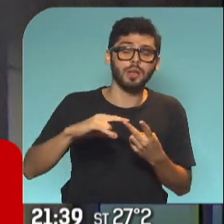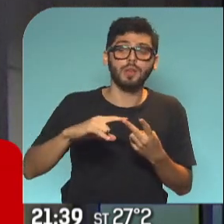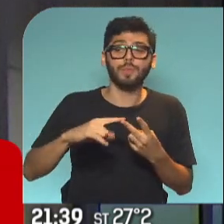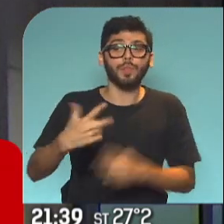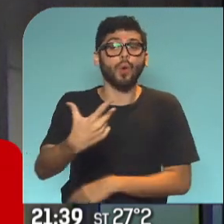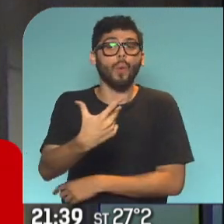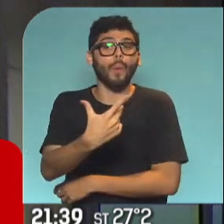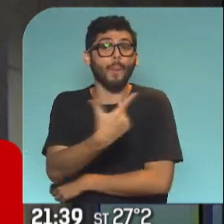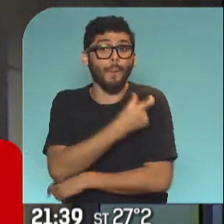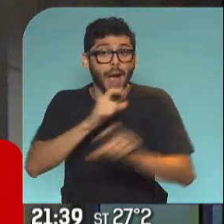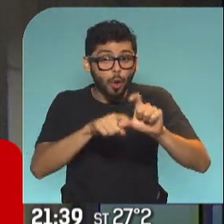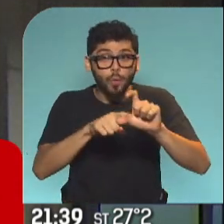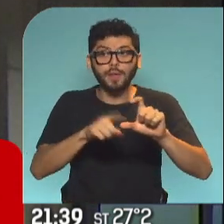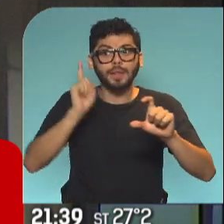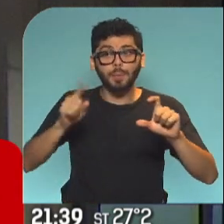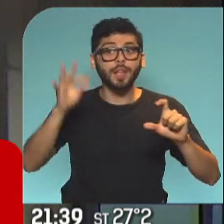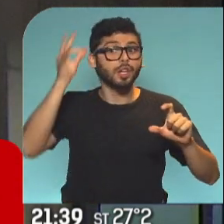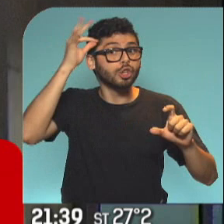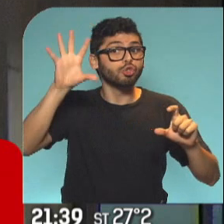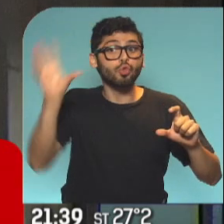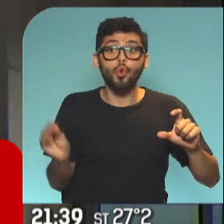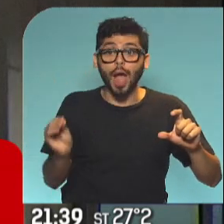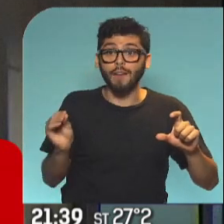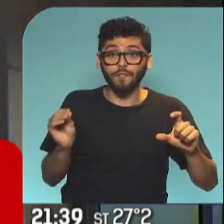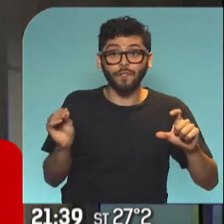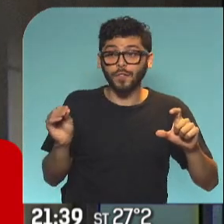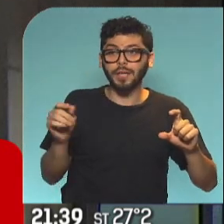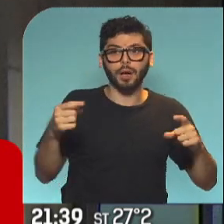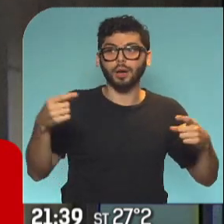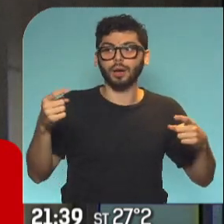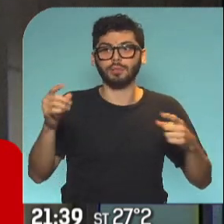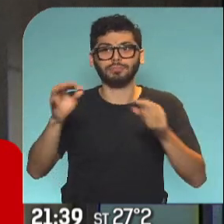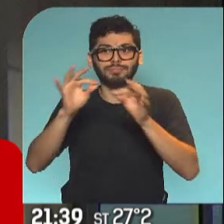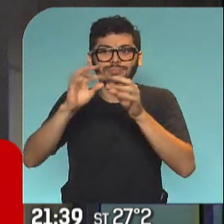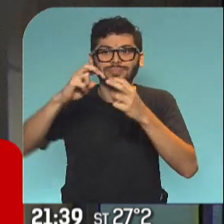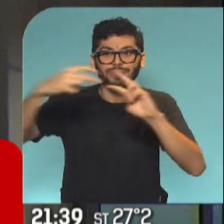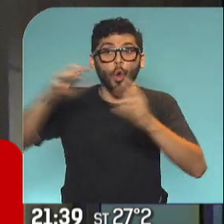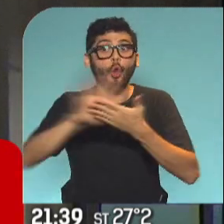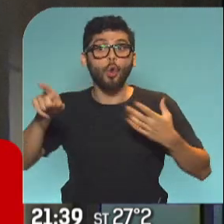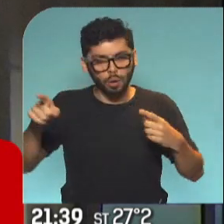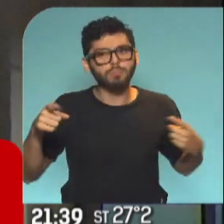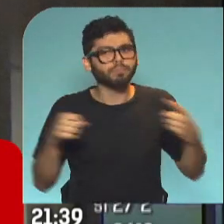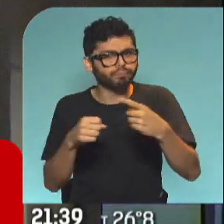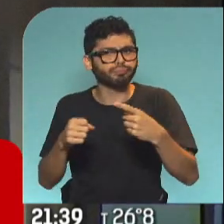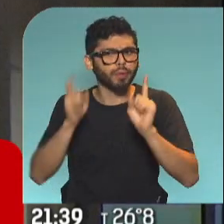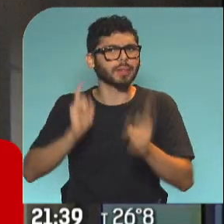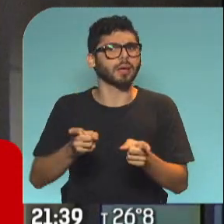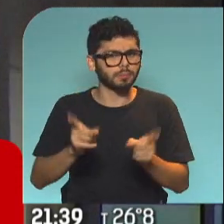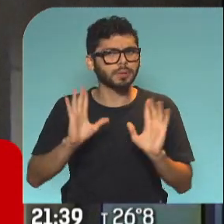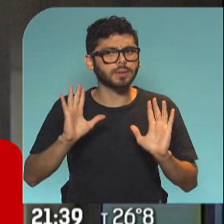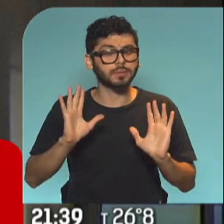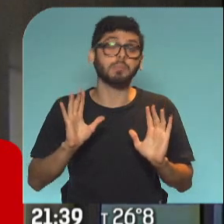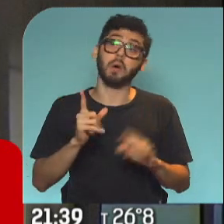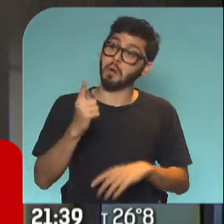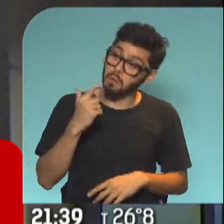variante sudafricana del COVID-19. Esta es una de las particularidades de esta vacuna que hoy estamos recibiendo en Argentina. Quizás